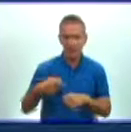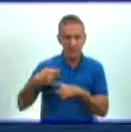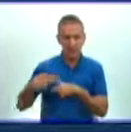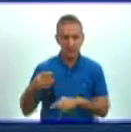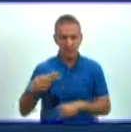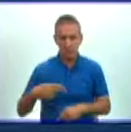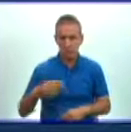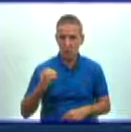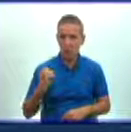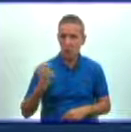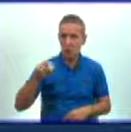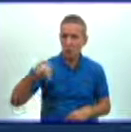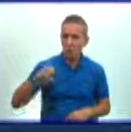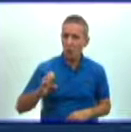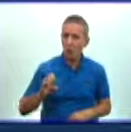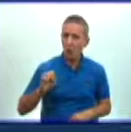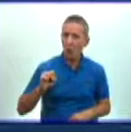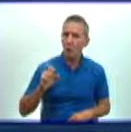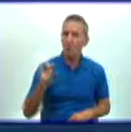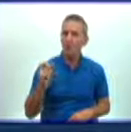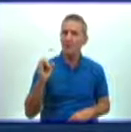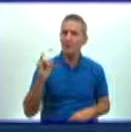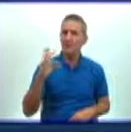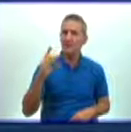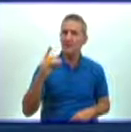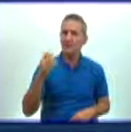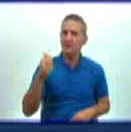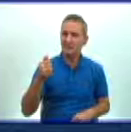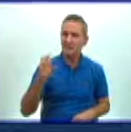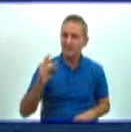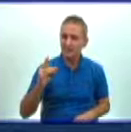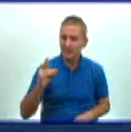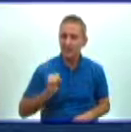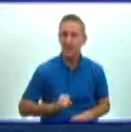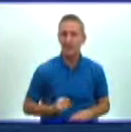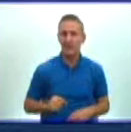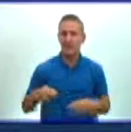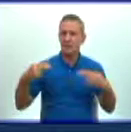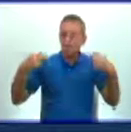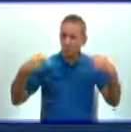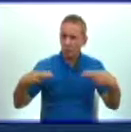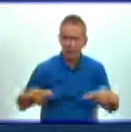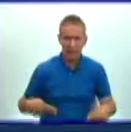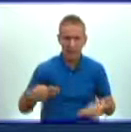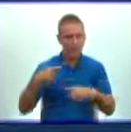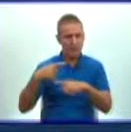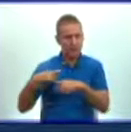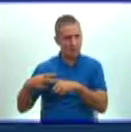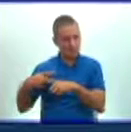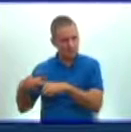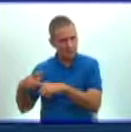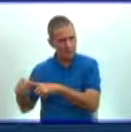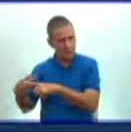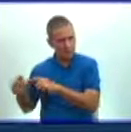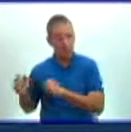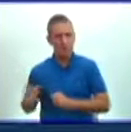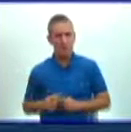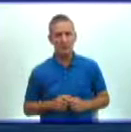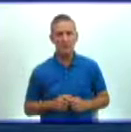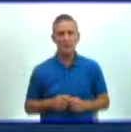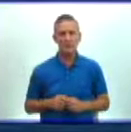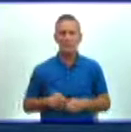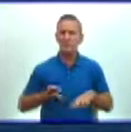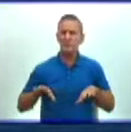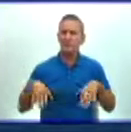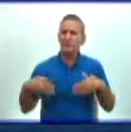haber puesto es un derroche, es un chorro de bondad, honestidad y humanismo. ¿Qué es